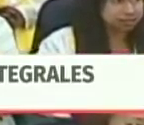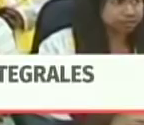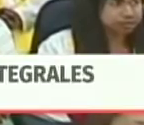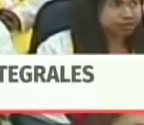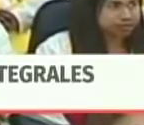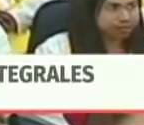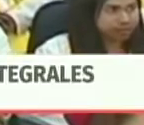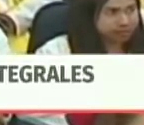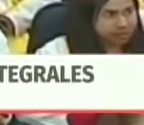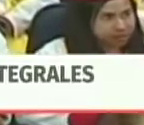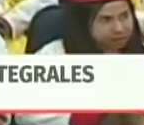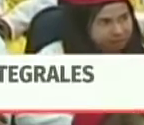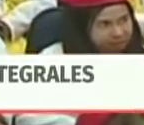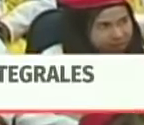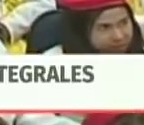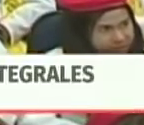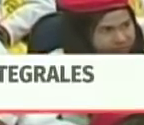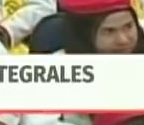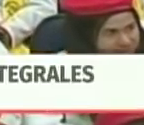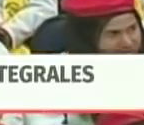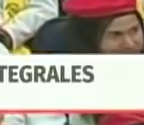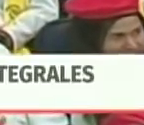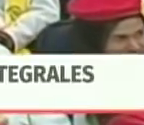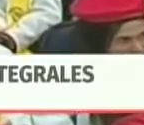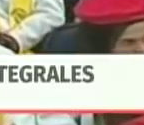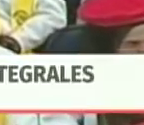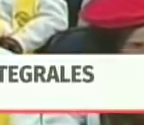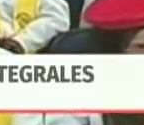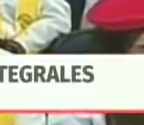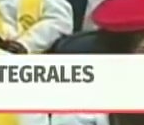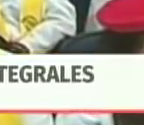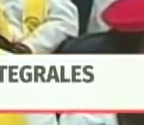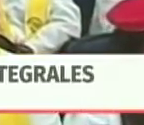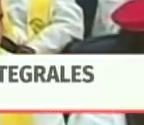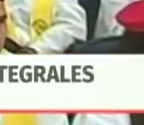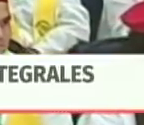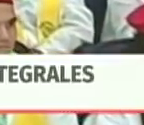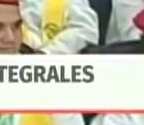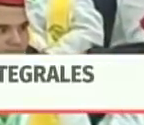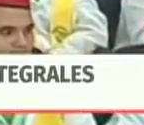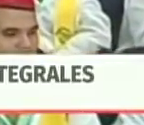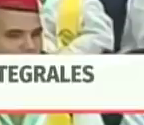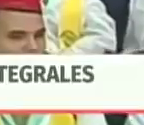Nicolás Maduro Moros, presidente constitucional de la República Bolivariana de Venezuela.